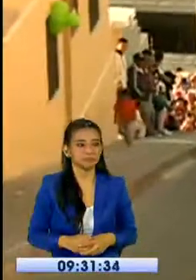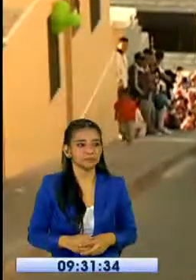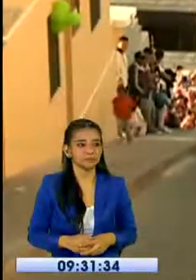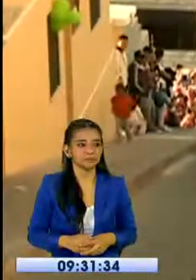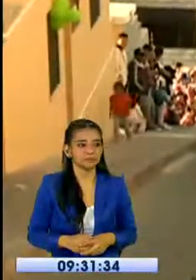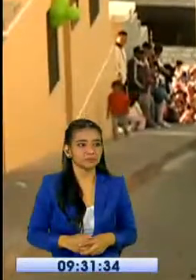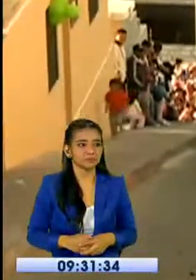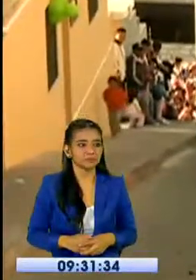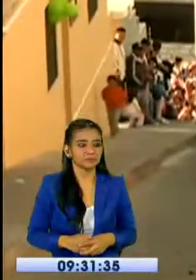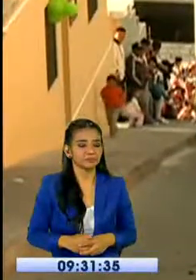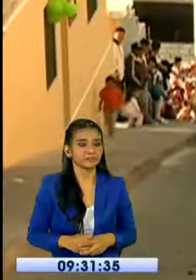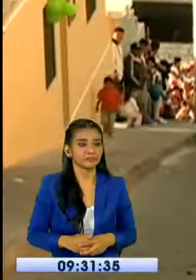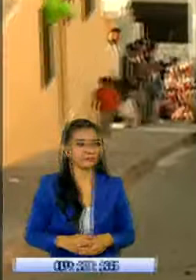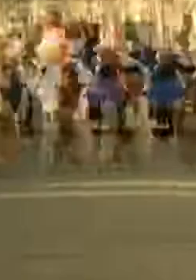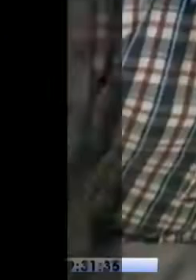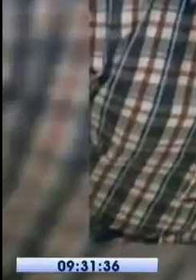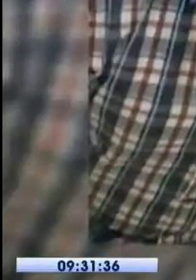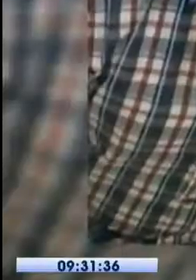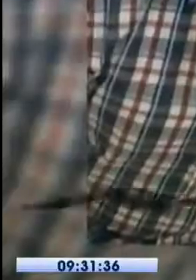Urbe.